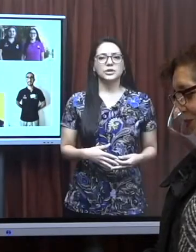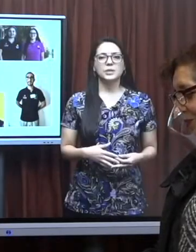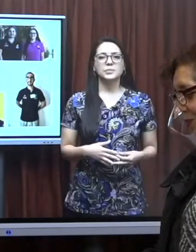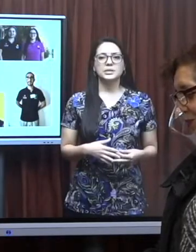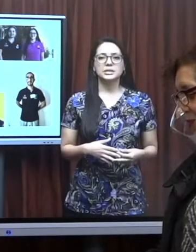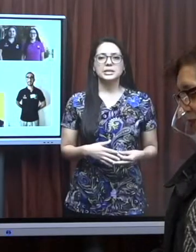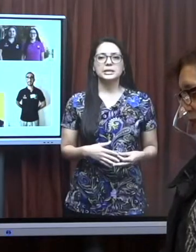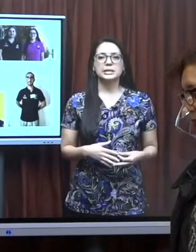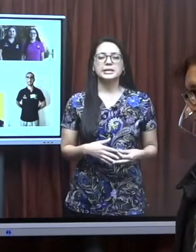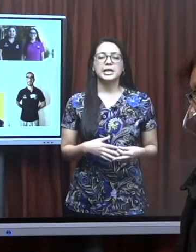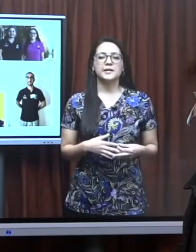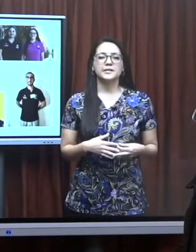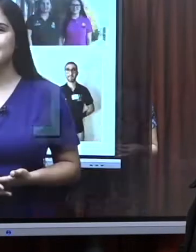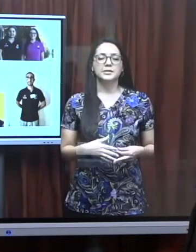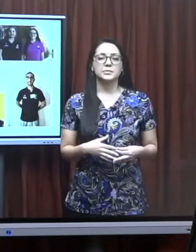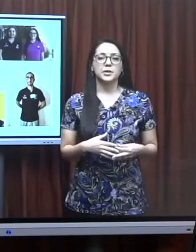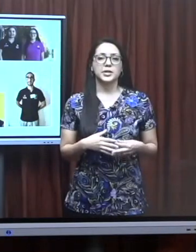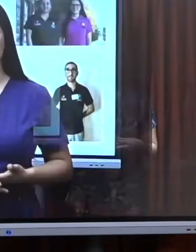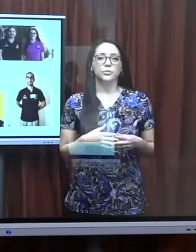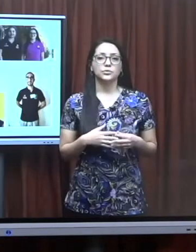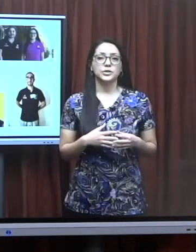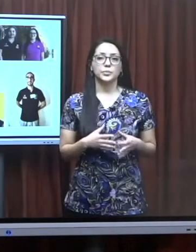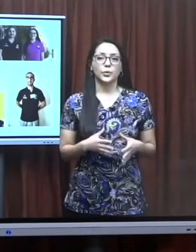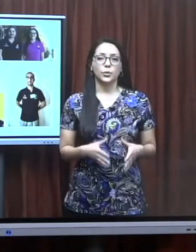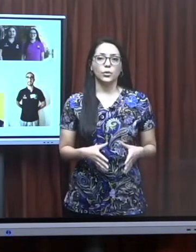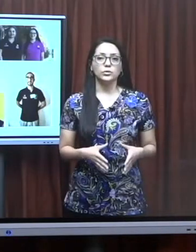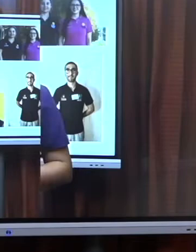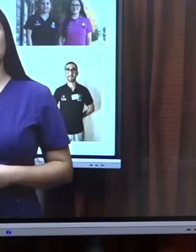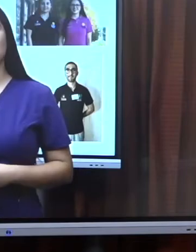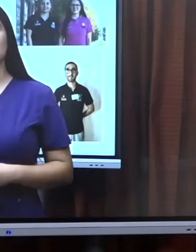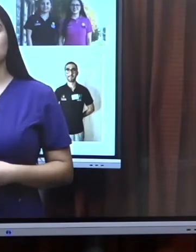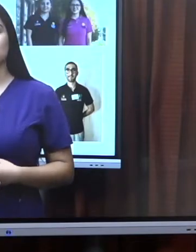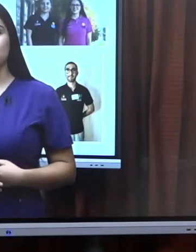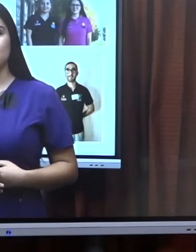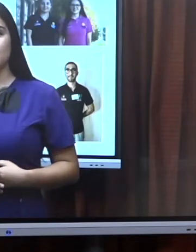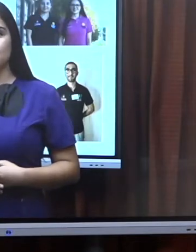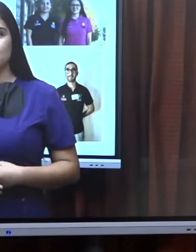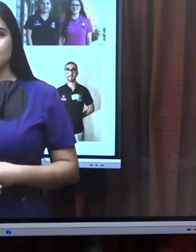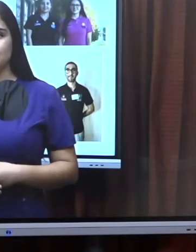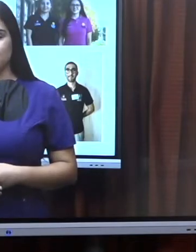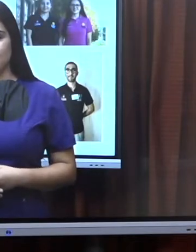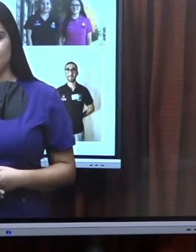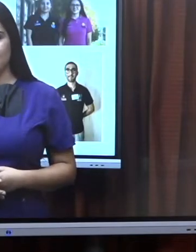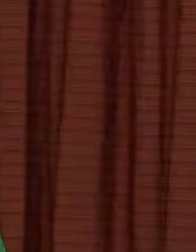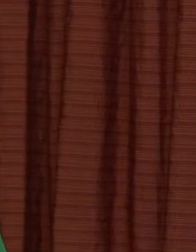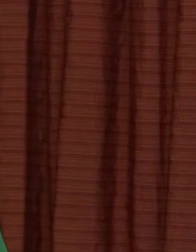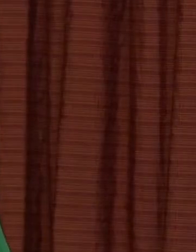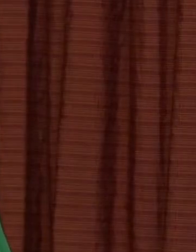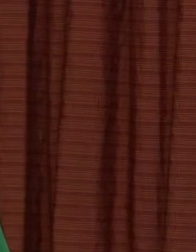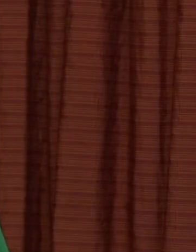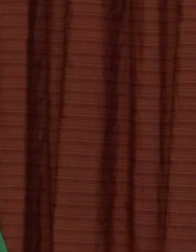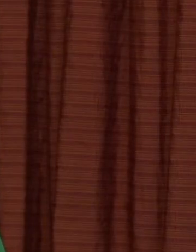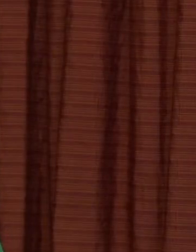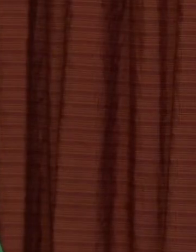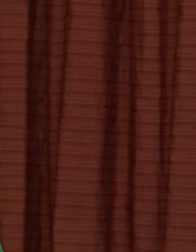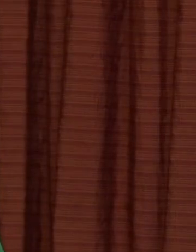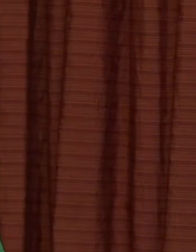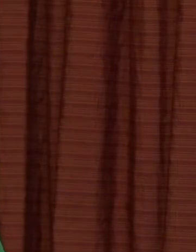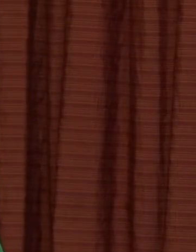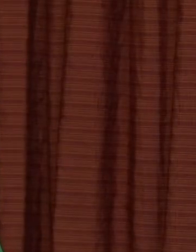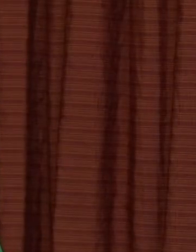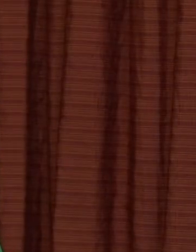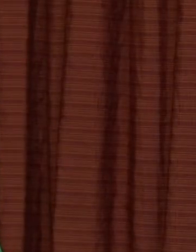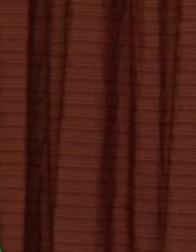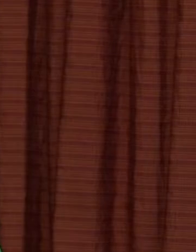Cuéntenos un poco desde su experiencia cómo usted le da valor a esta experiencia que ha significado para usted el trabajo en la Oficina de